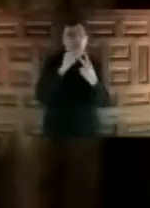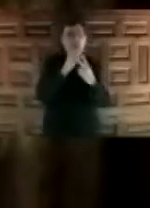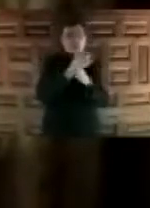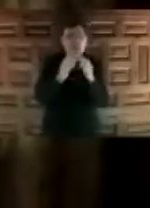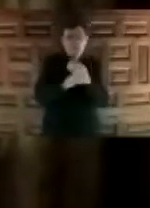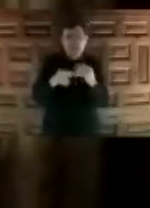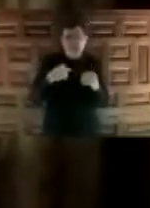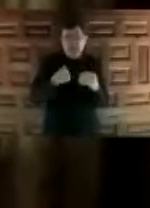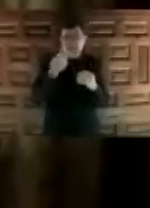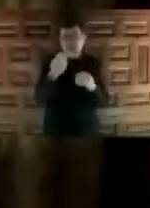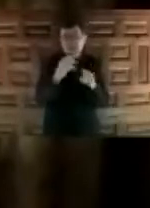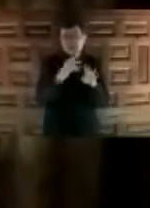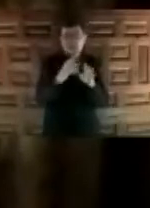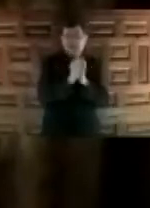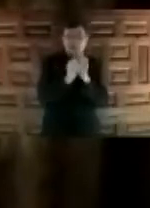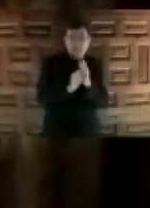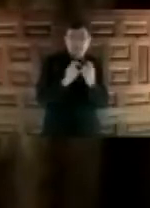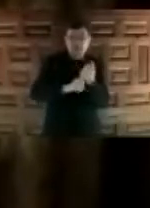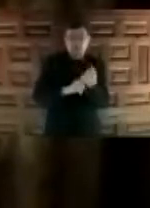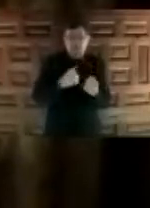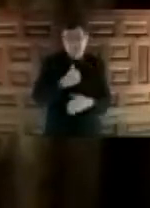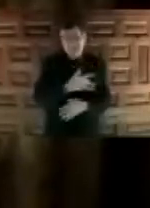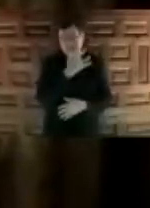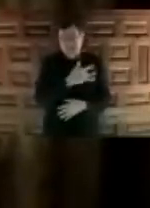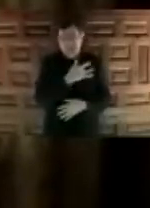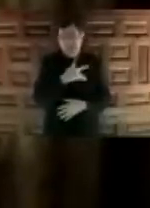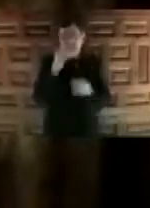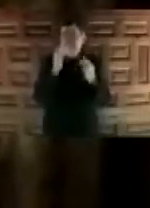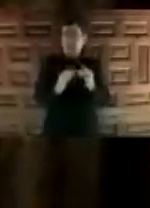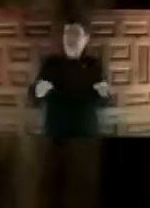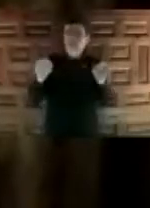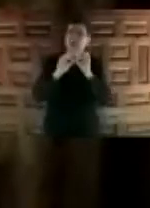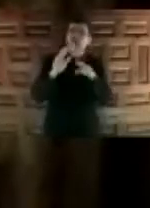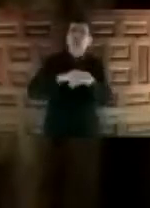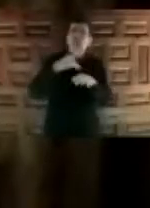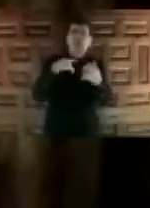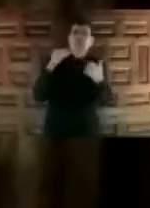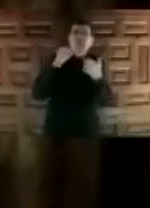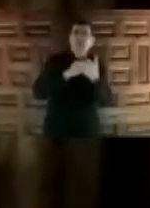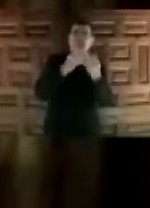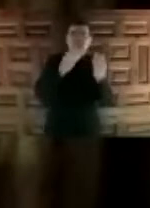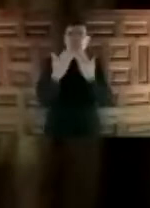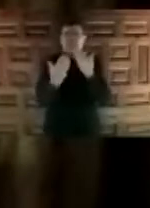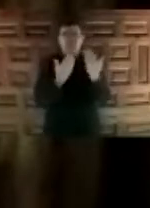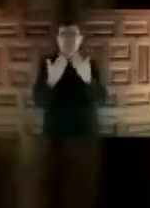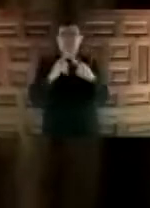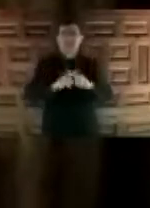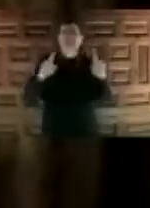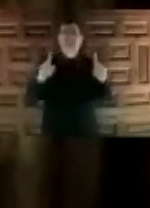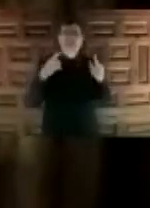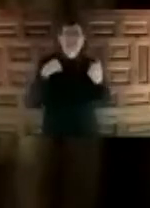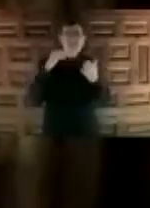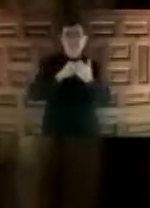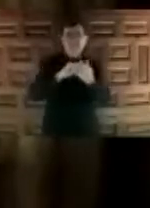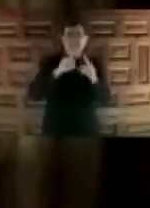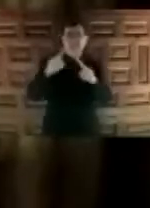estos dos ámbitos, como estos subsistemas, me parece de la mayor relevancia porque las coloca en un diálogo distinto en el